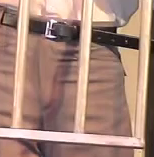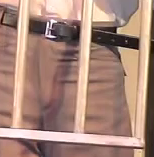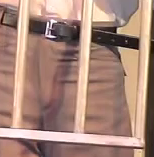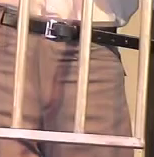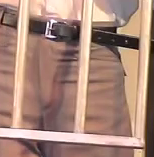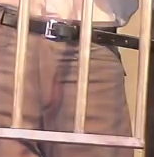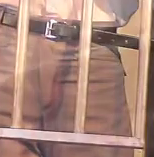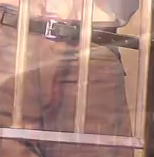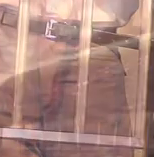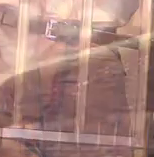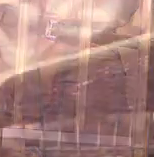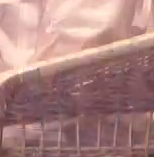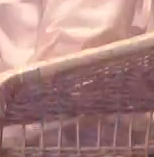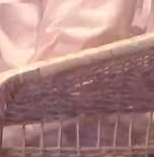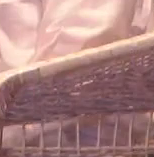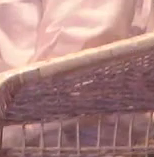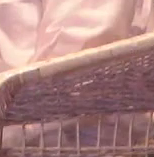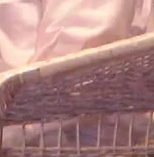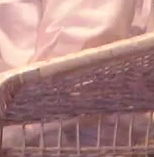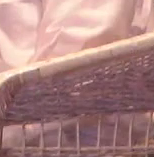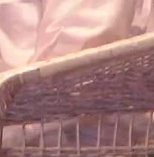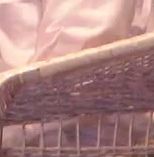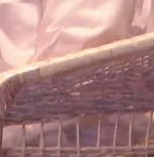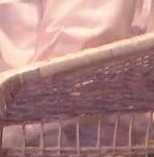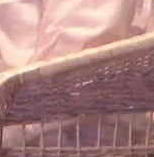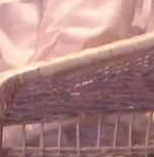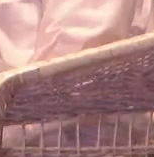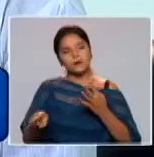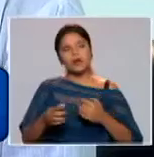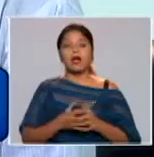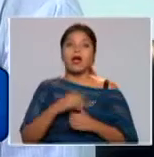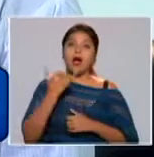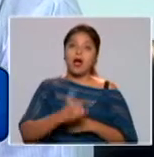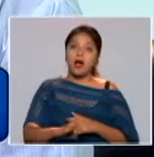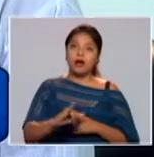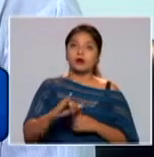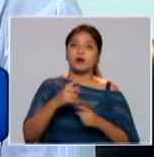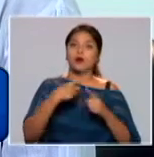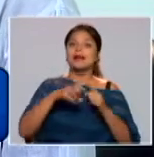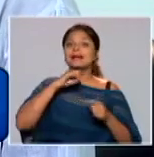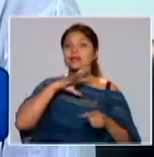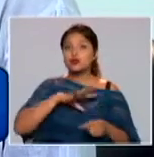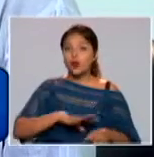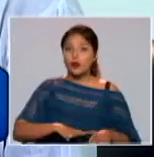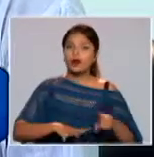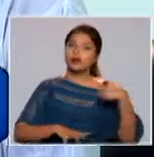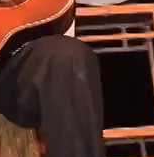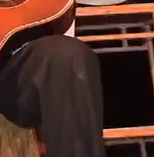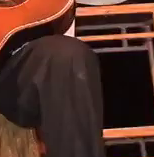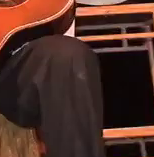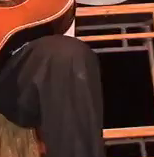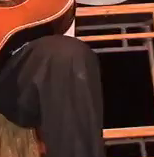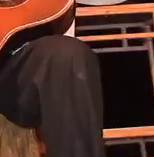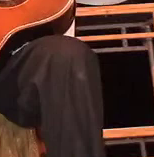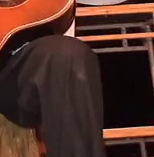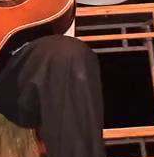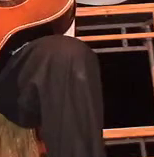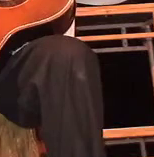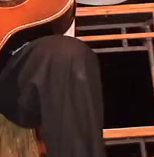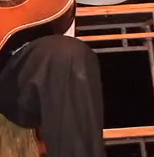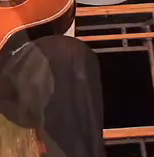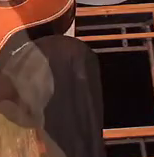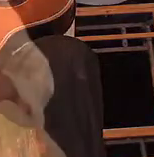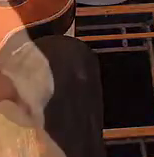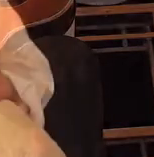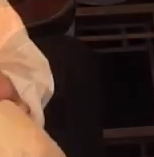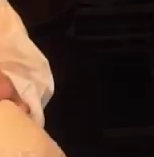Alberto García Jiménez autor entre otras obras de it Panama tenemos la obra historias de hacha y machete que tiene que ver con la colonización antioqueña y el